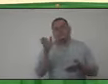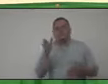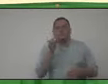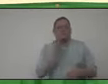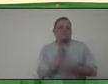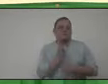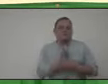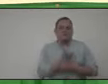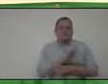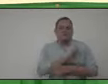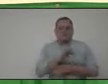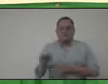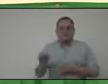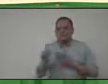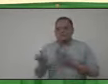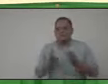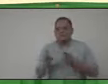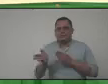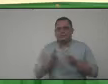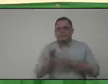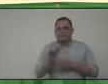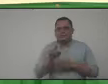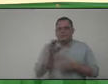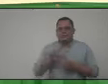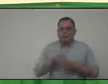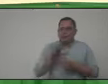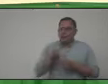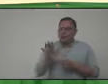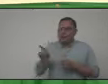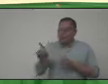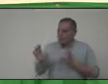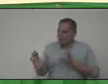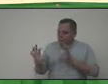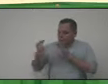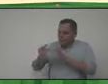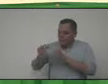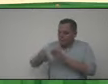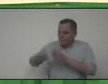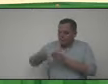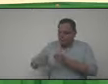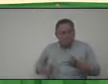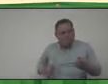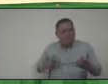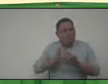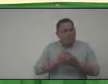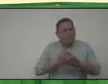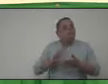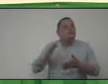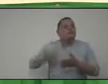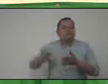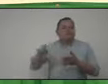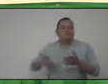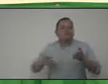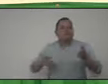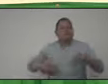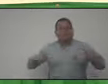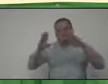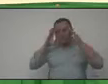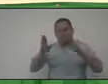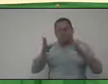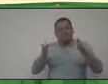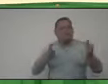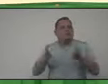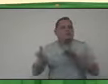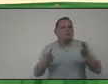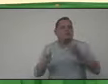instituciones y a todos los prestadores que Capresoca contrata. Si nosotros contratamos, es para que se le ofrezca un